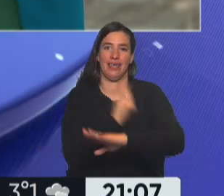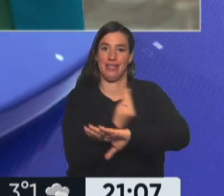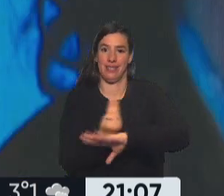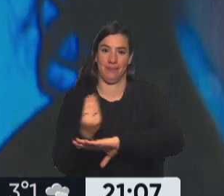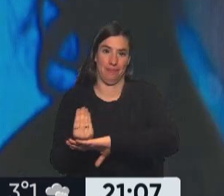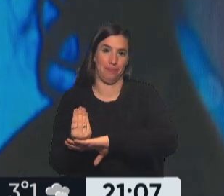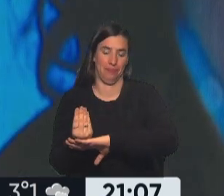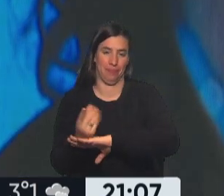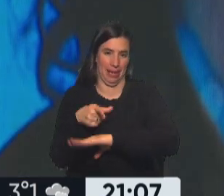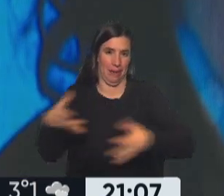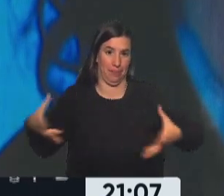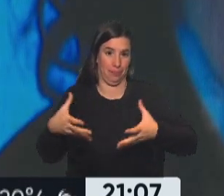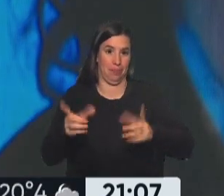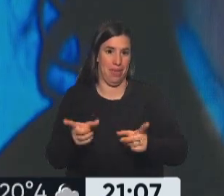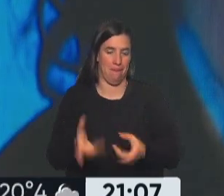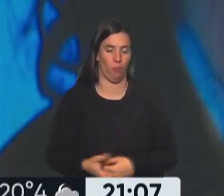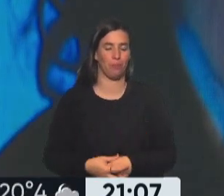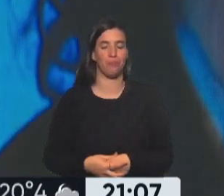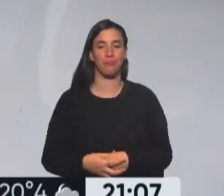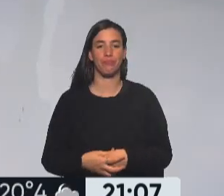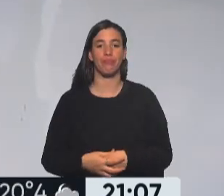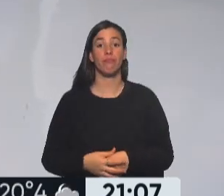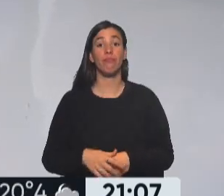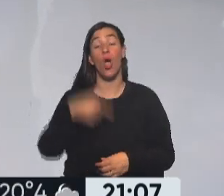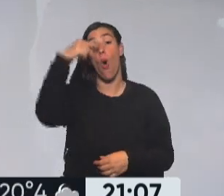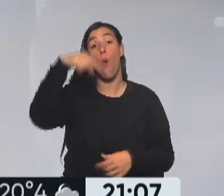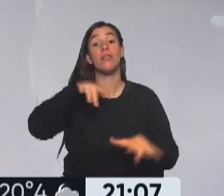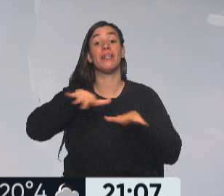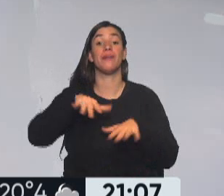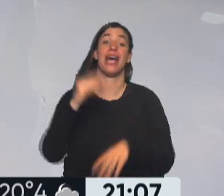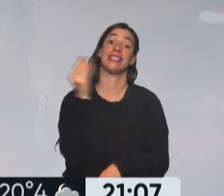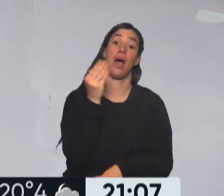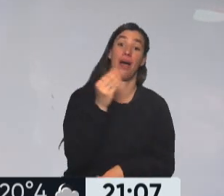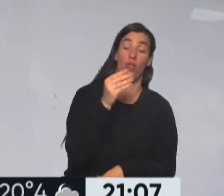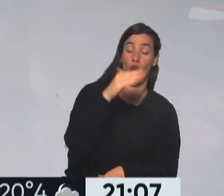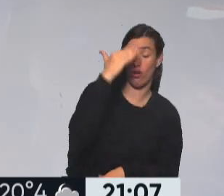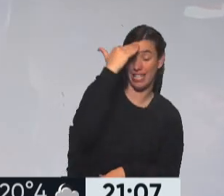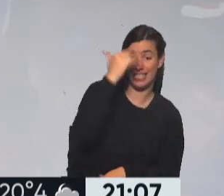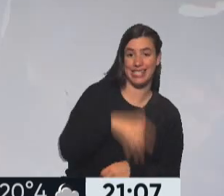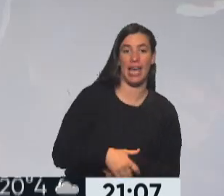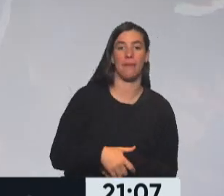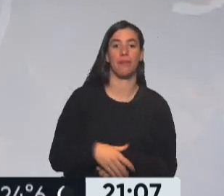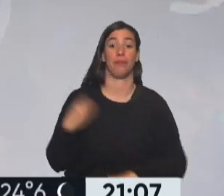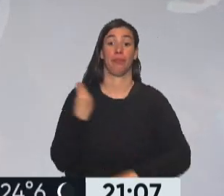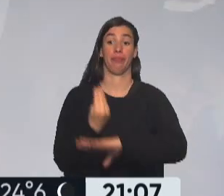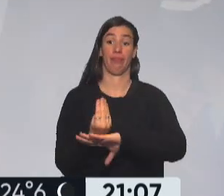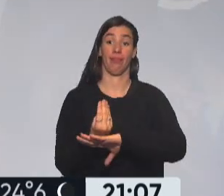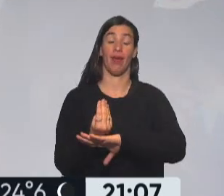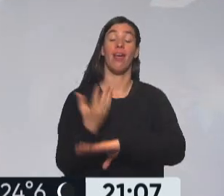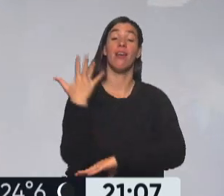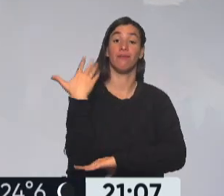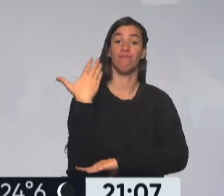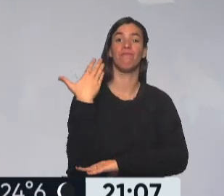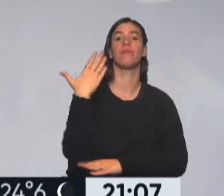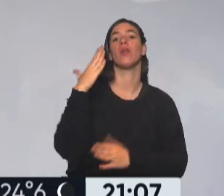cumbre. Claro, bueno, y seguimos con la última actividad, el sábado 15, la participación en la cumbre global por la paz de Ucrania.